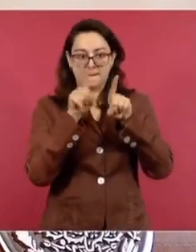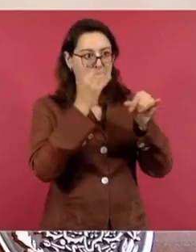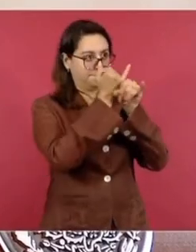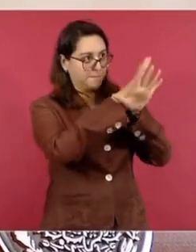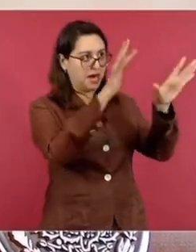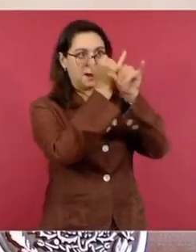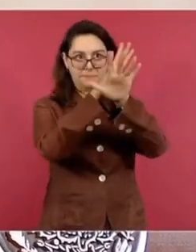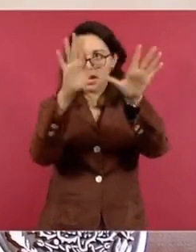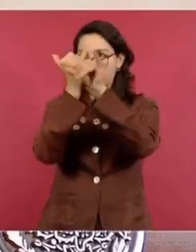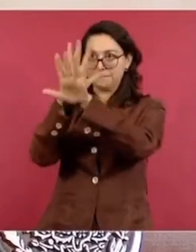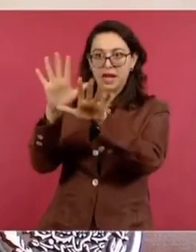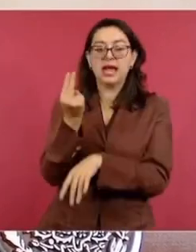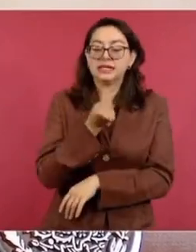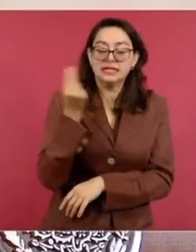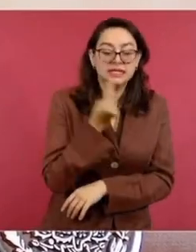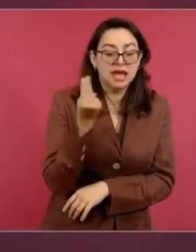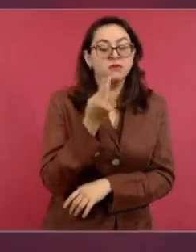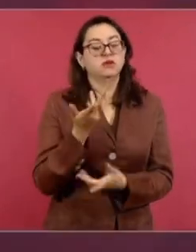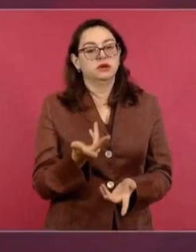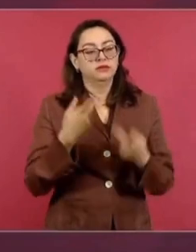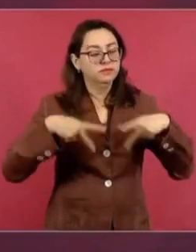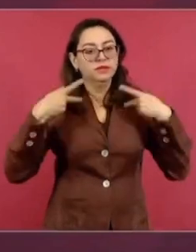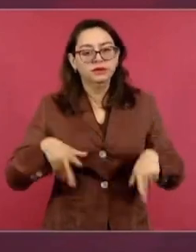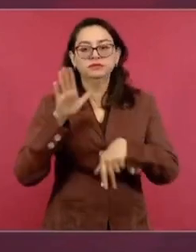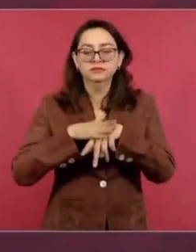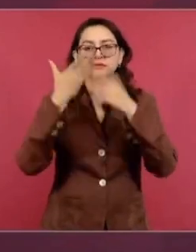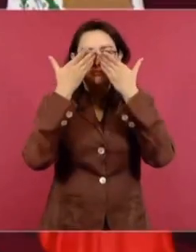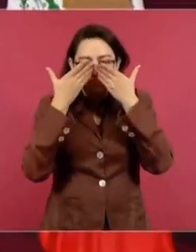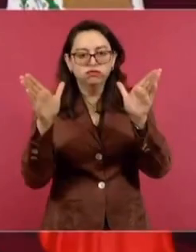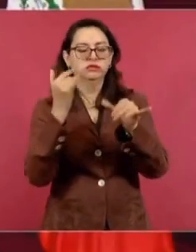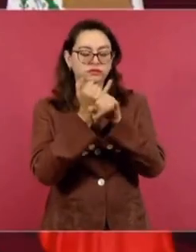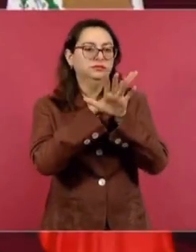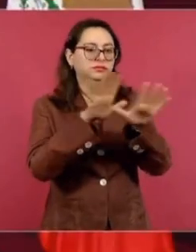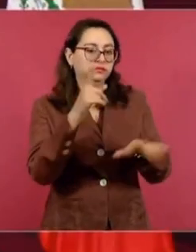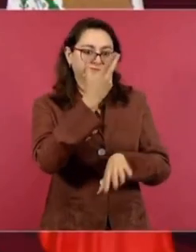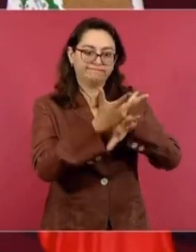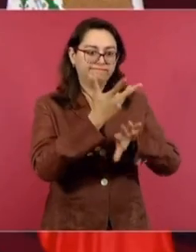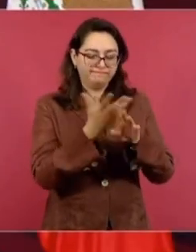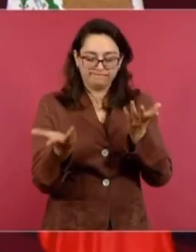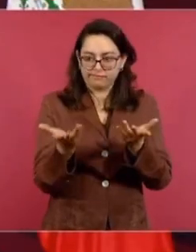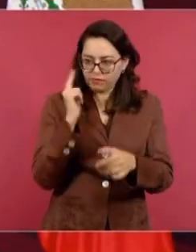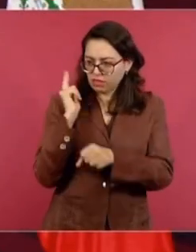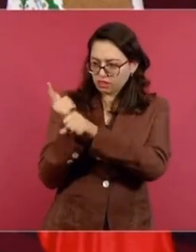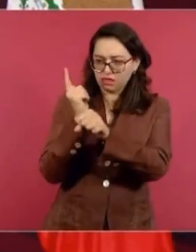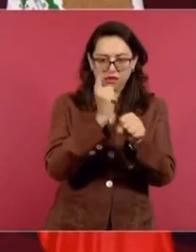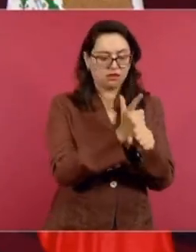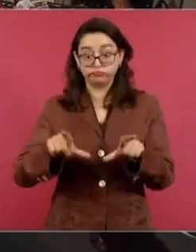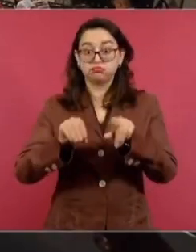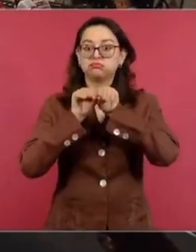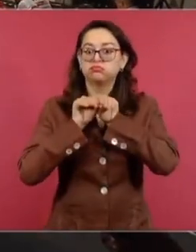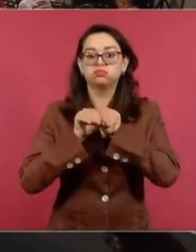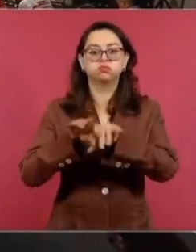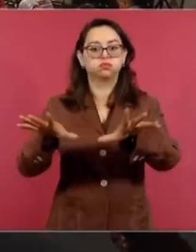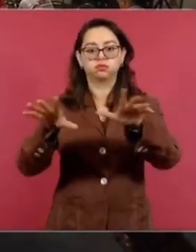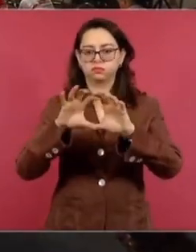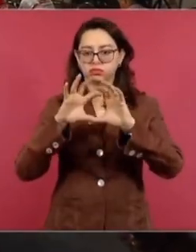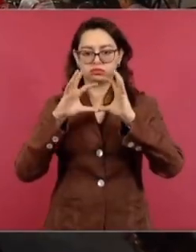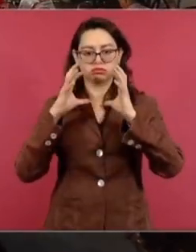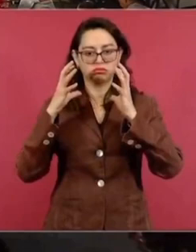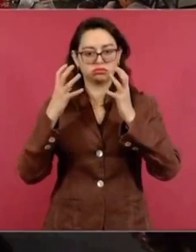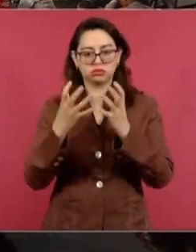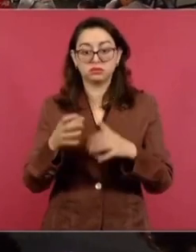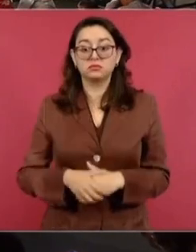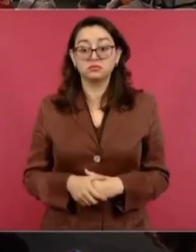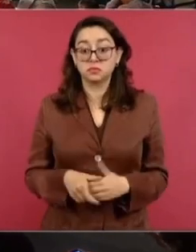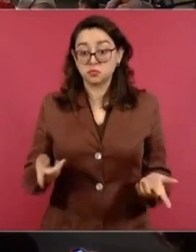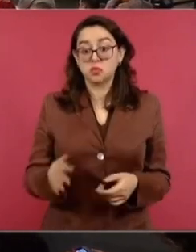Unidos, a los ciudadanos de ese país vecino con el que tenemos muy buenas relaciones. Y si pueden hacerlo